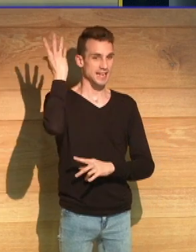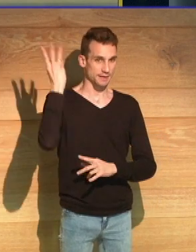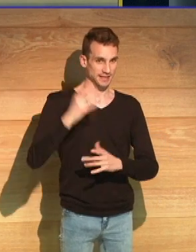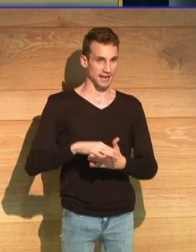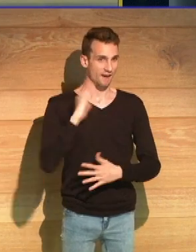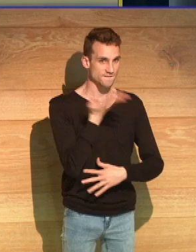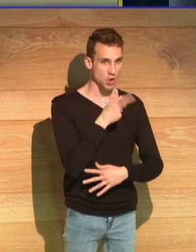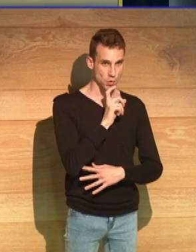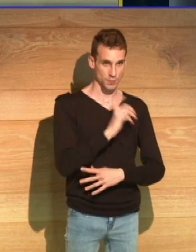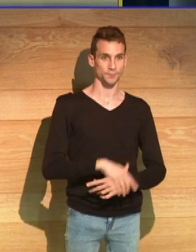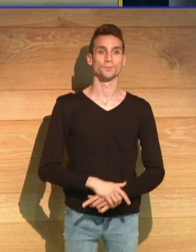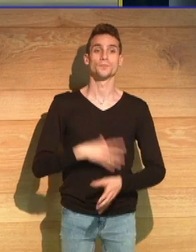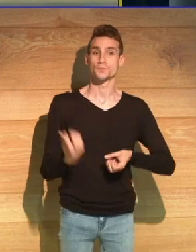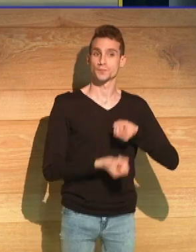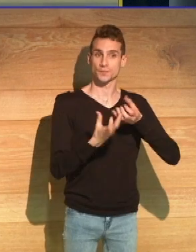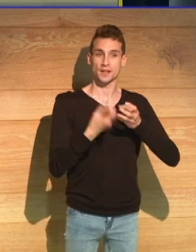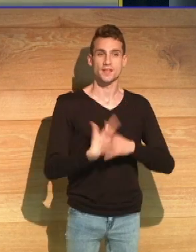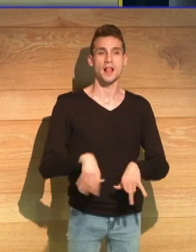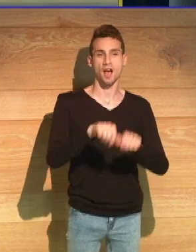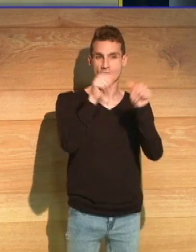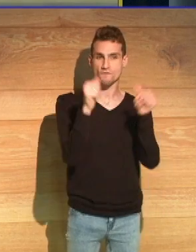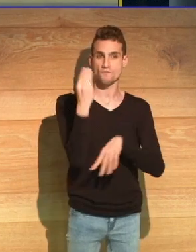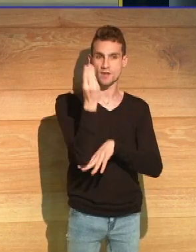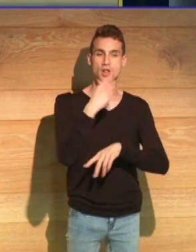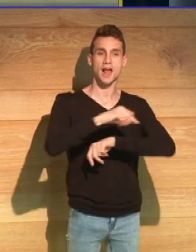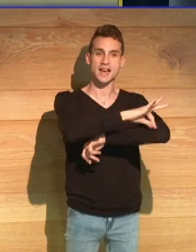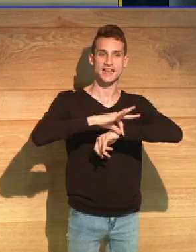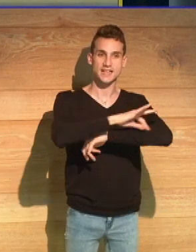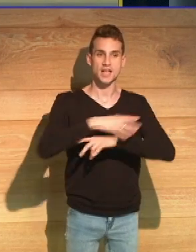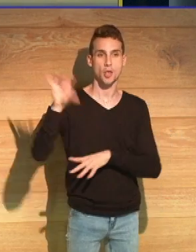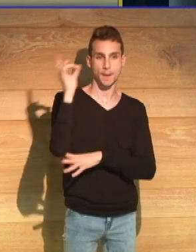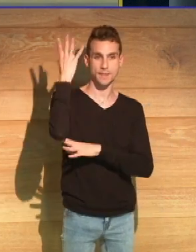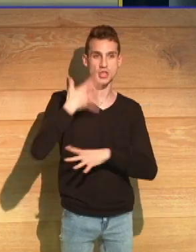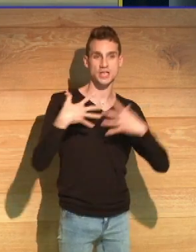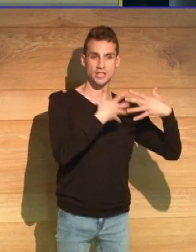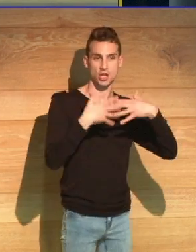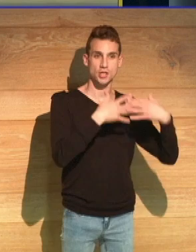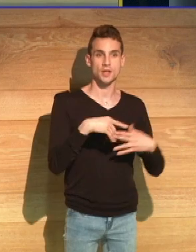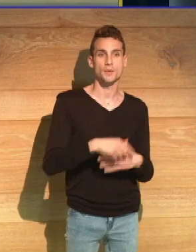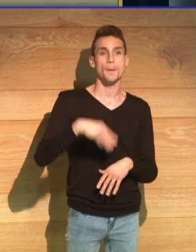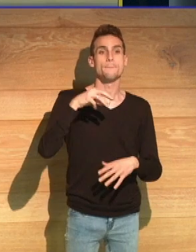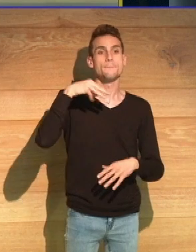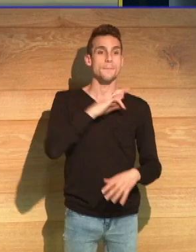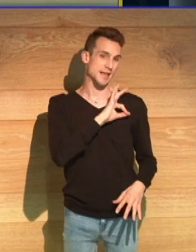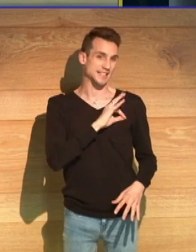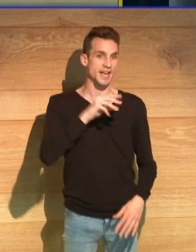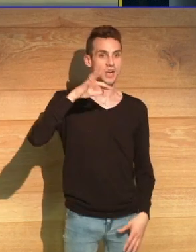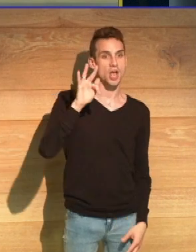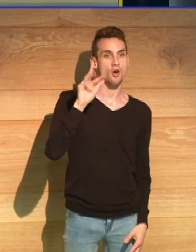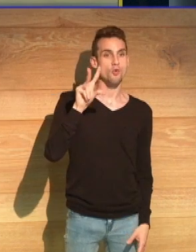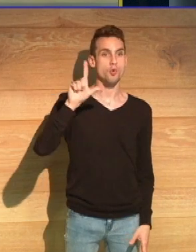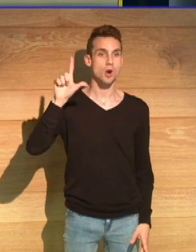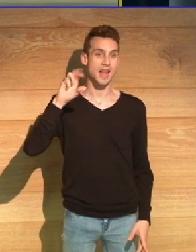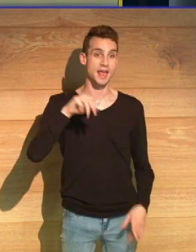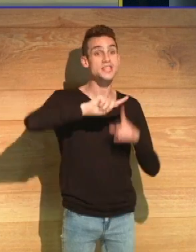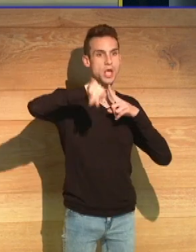contando como eje central la figura del arquitecto, diseñador e inventor estadounidense Buckminster Fuller, del que hablaremos detenidamente